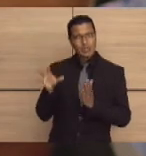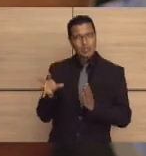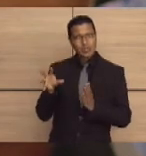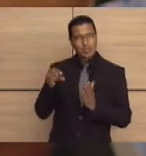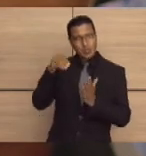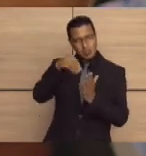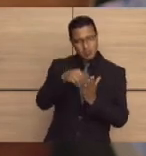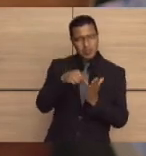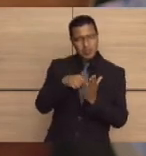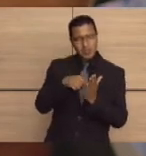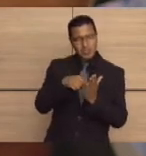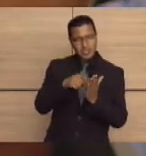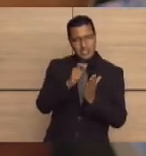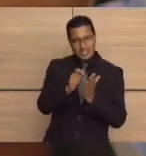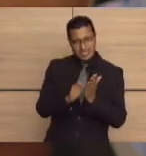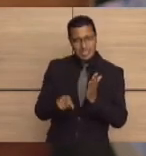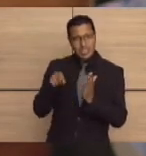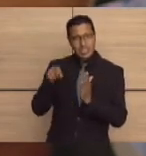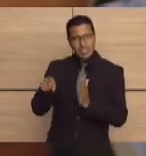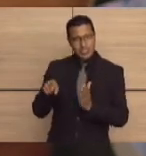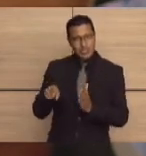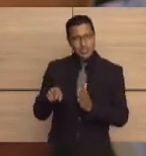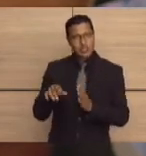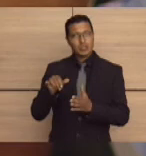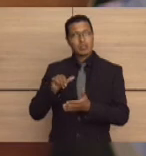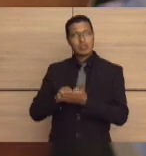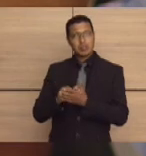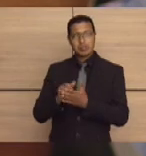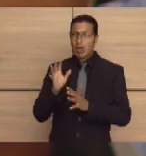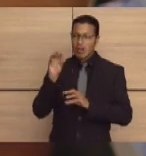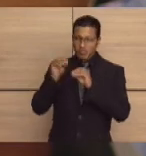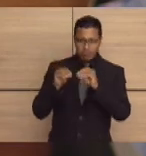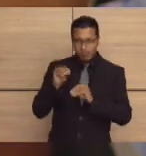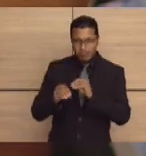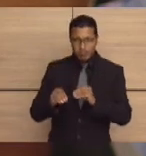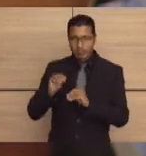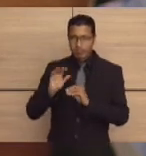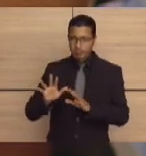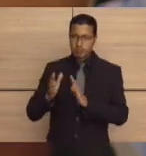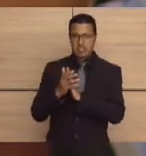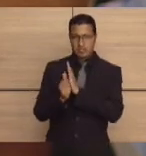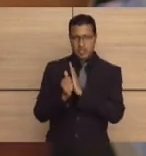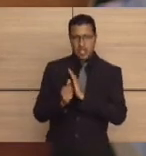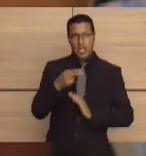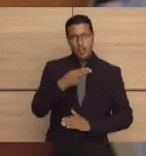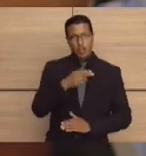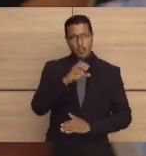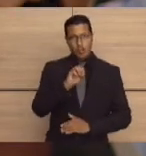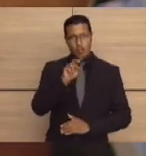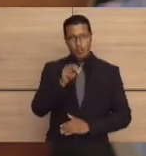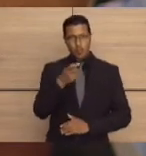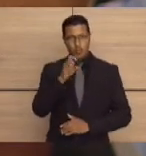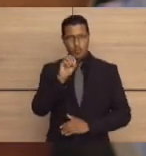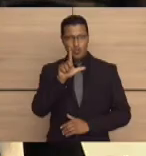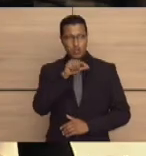el mito, digamos, típico de la gran edad de la Ilustración, ¿no? Eso era Humboldt, un personaje asombroso